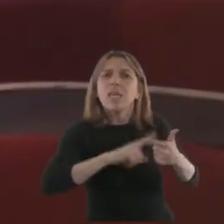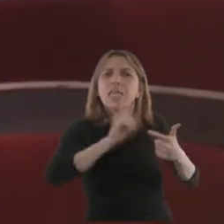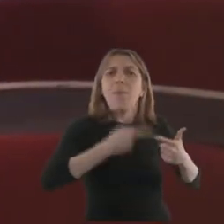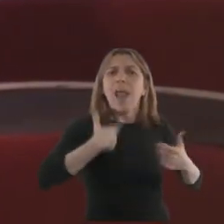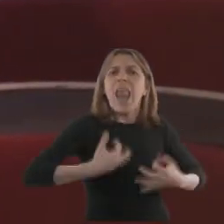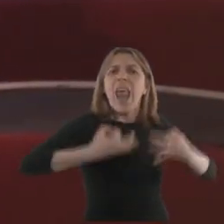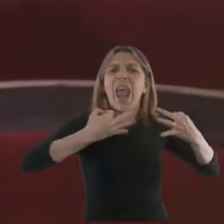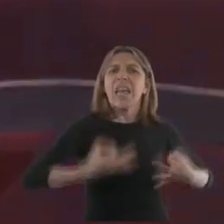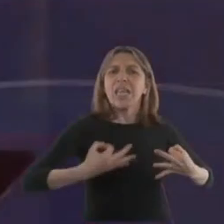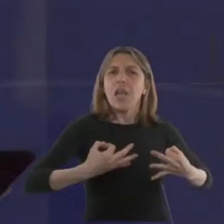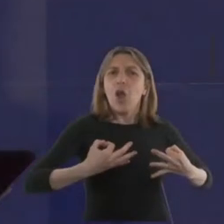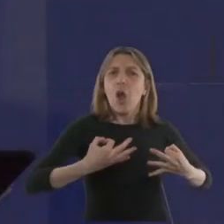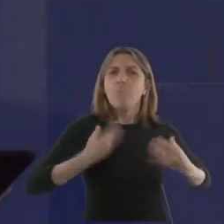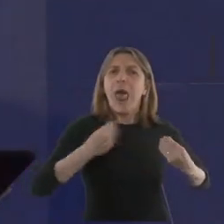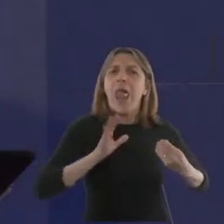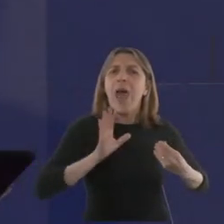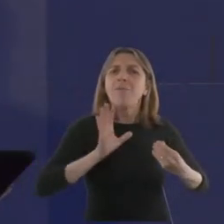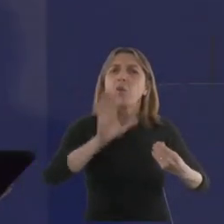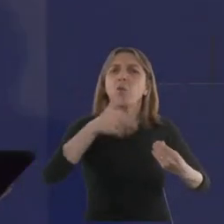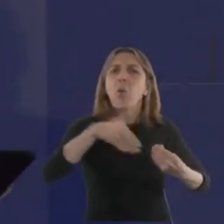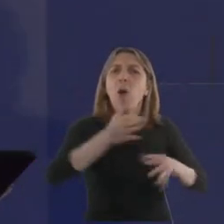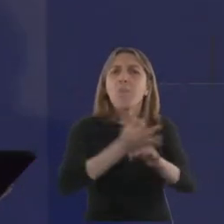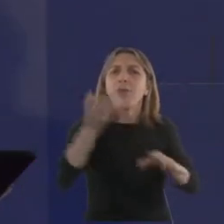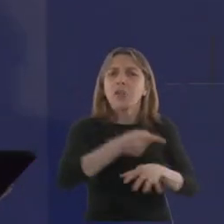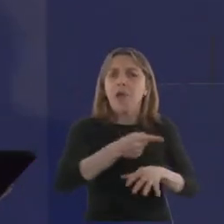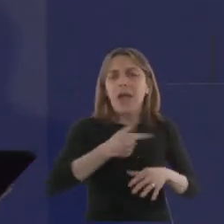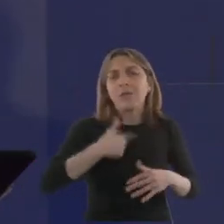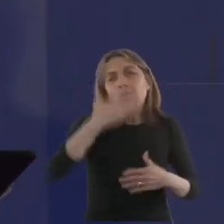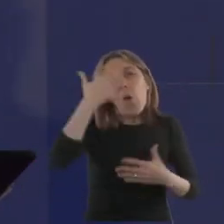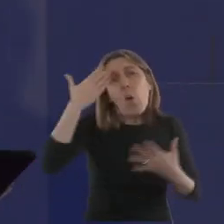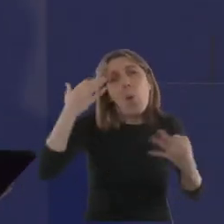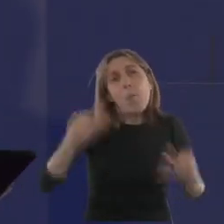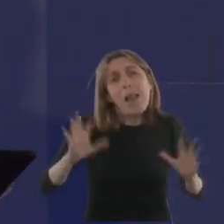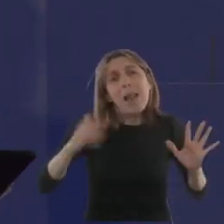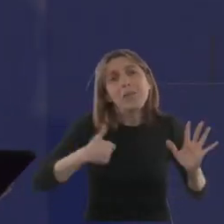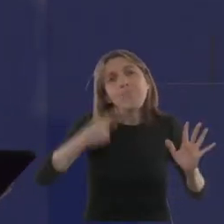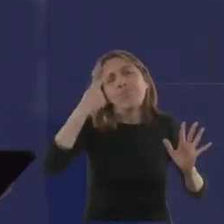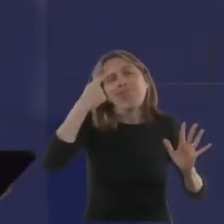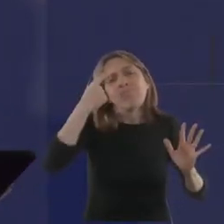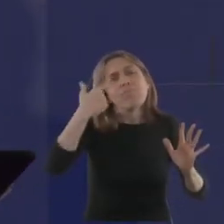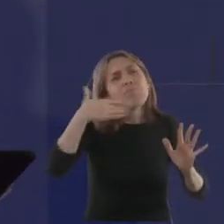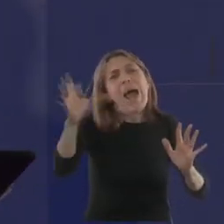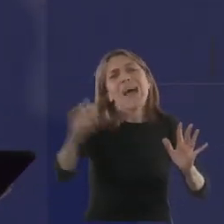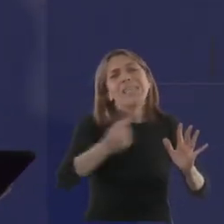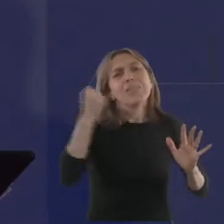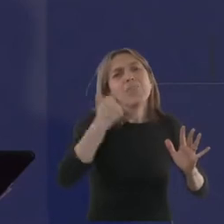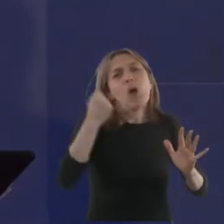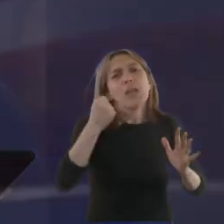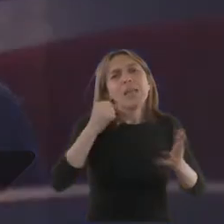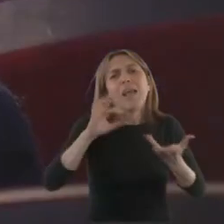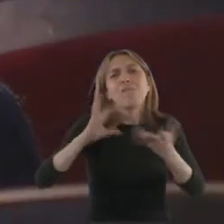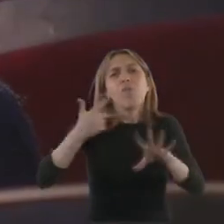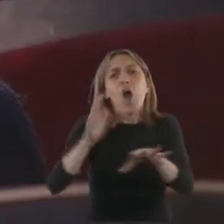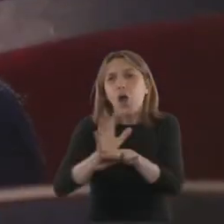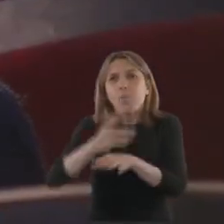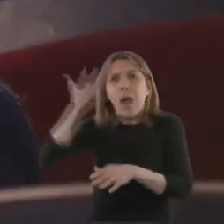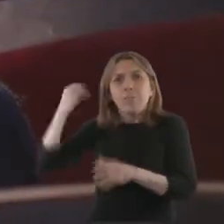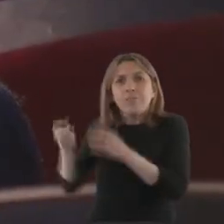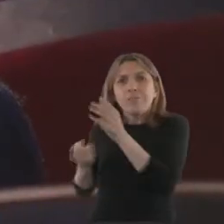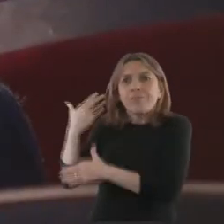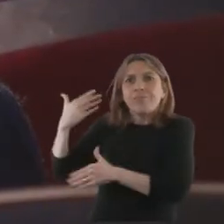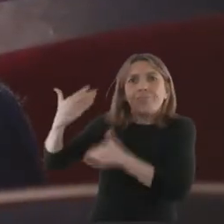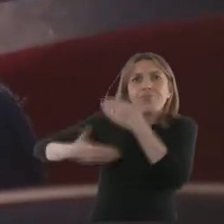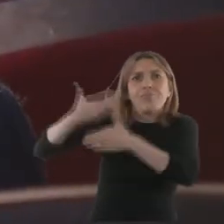en tu rol como profesional. Y humildemente pienso que es una de las banderas más históricas del reformismo.